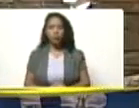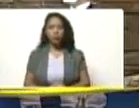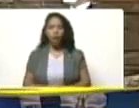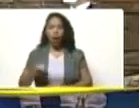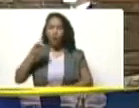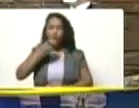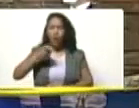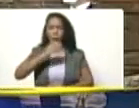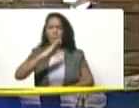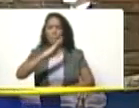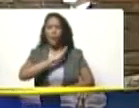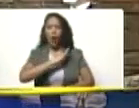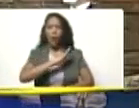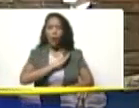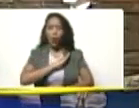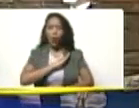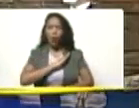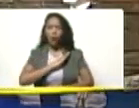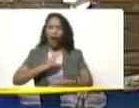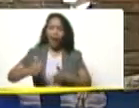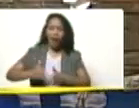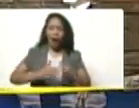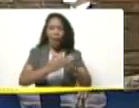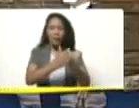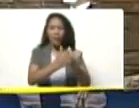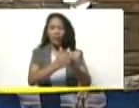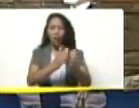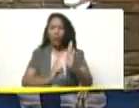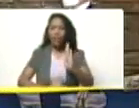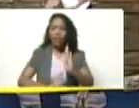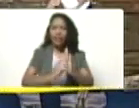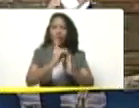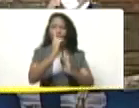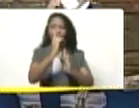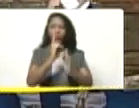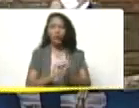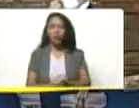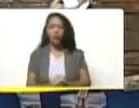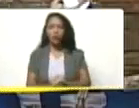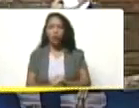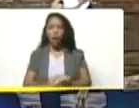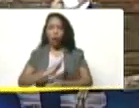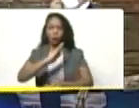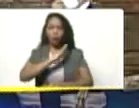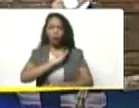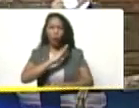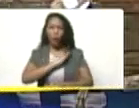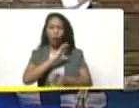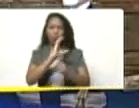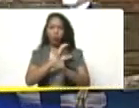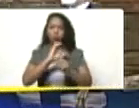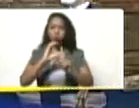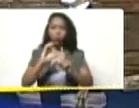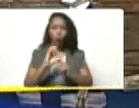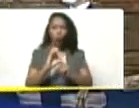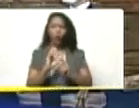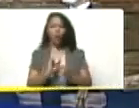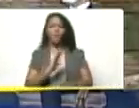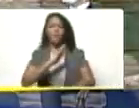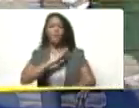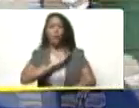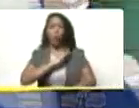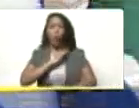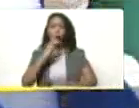buscar su propio sendero de desarrollo, con su propia cultura, con su